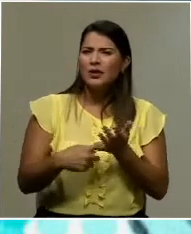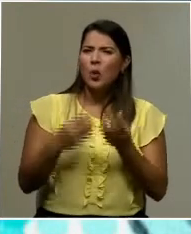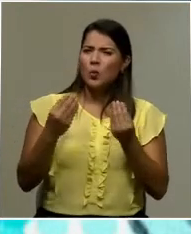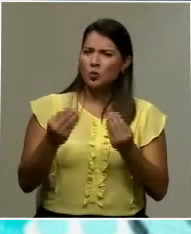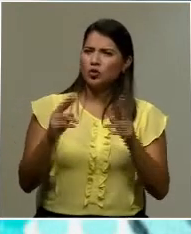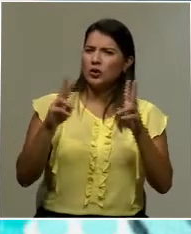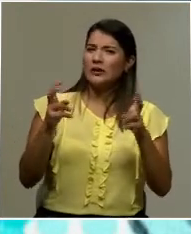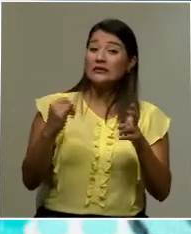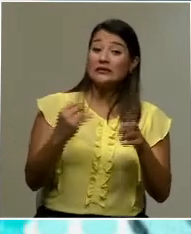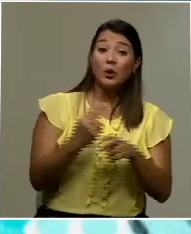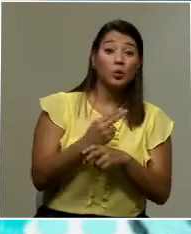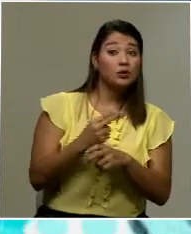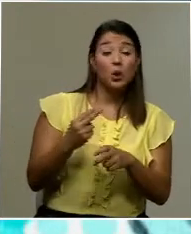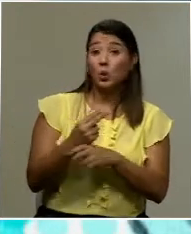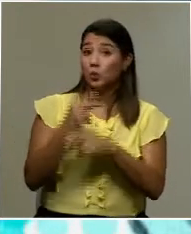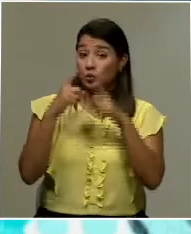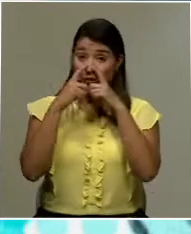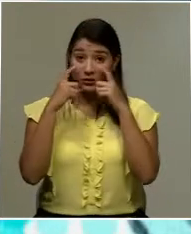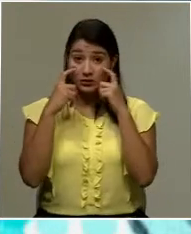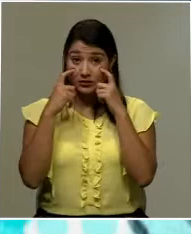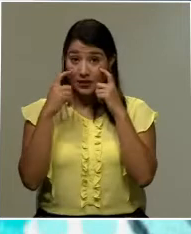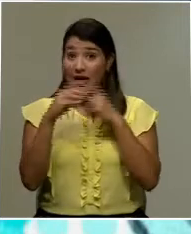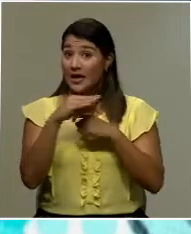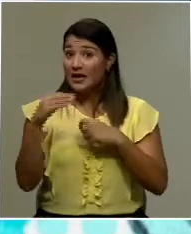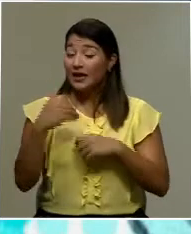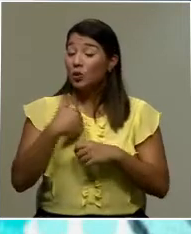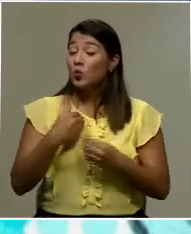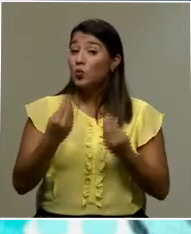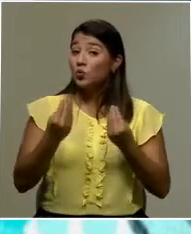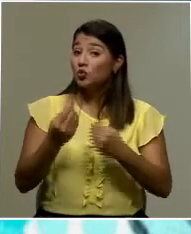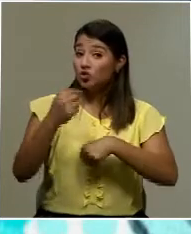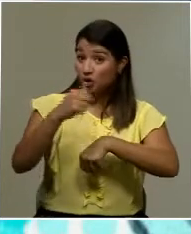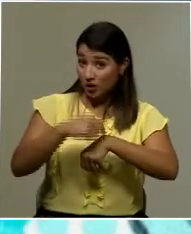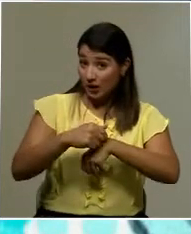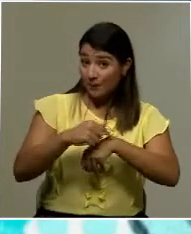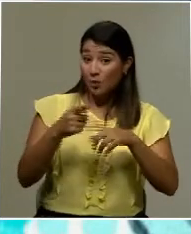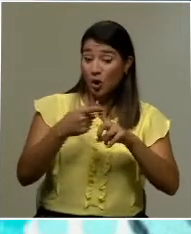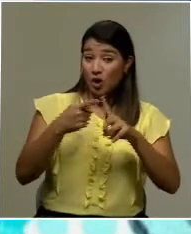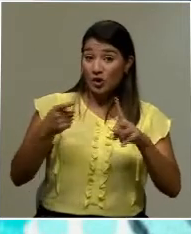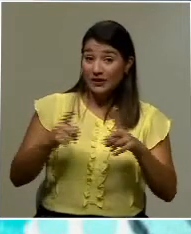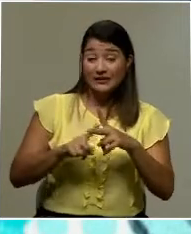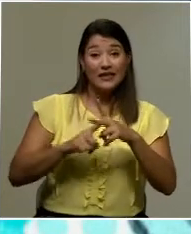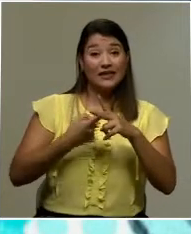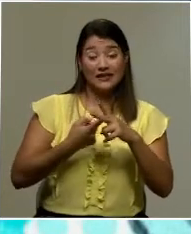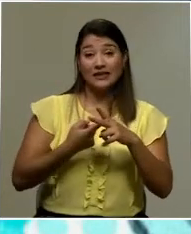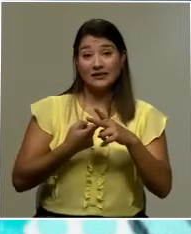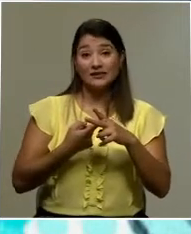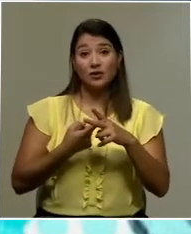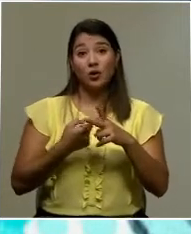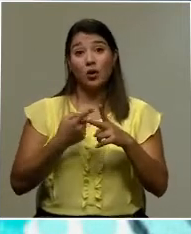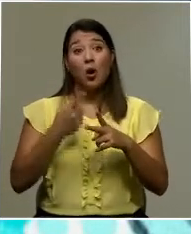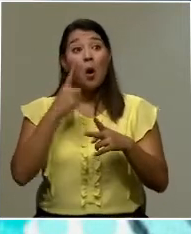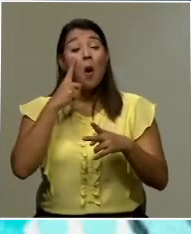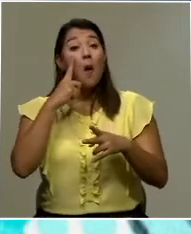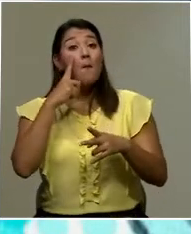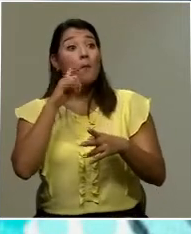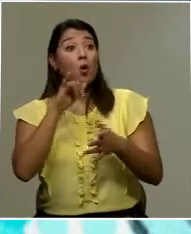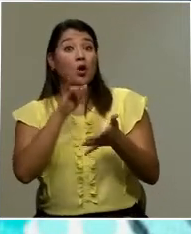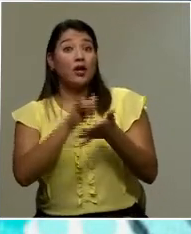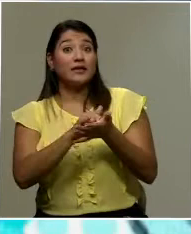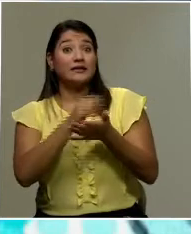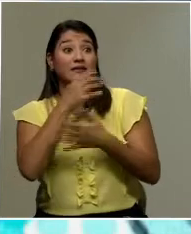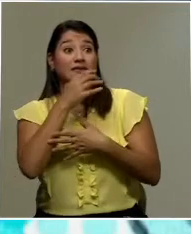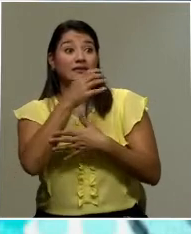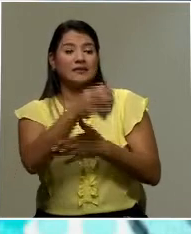uso de mascarillas y estuvimos muchos meses al inicio de la pandemia, justamente por esta recomendación que hacía la